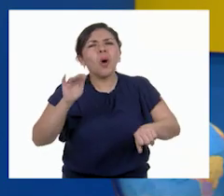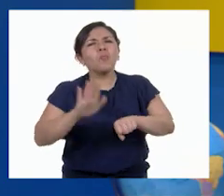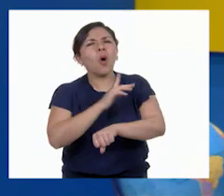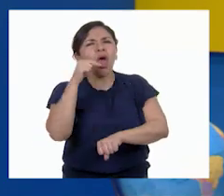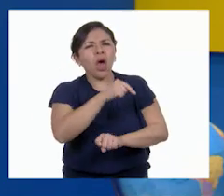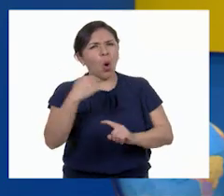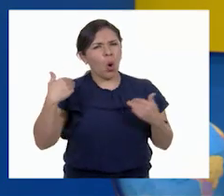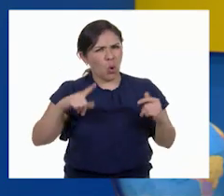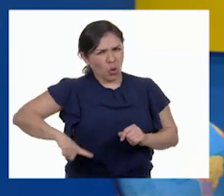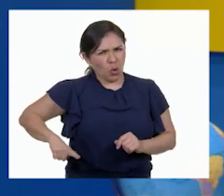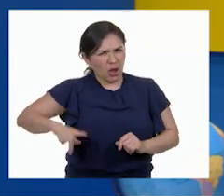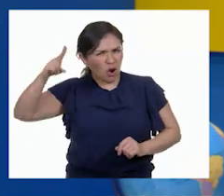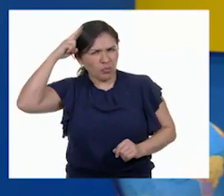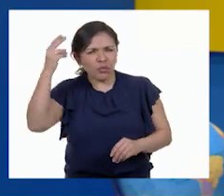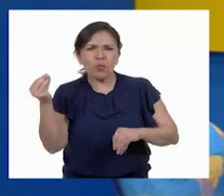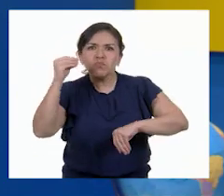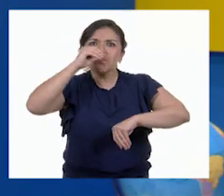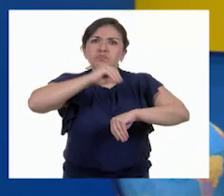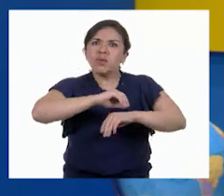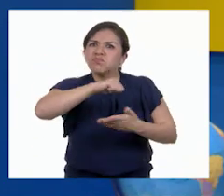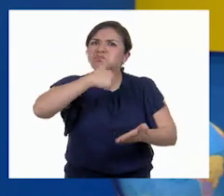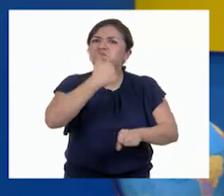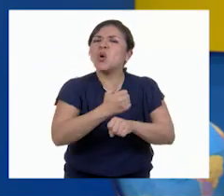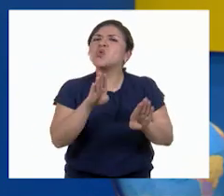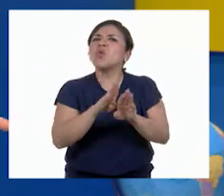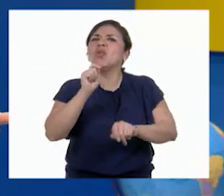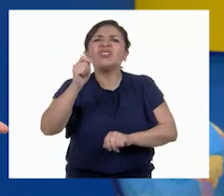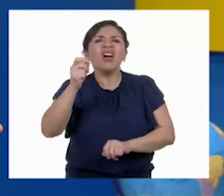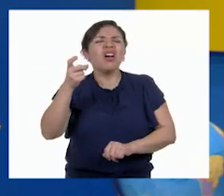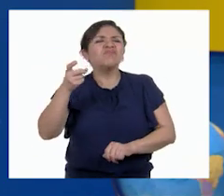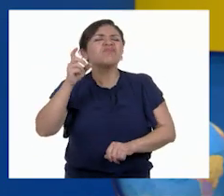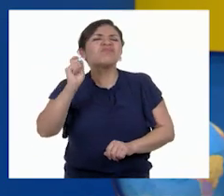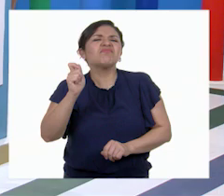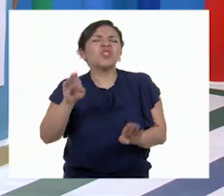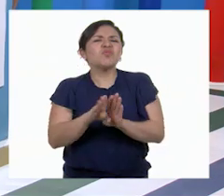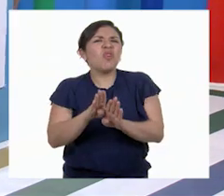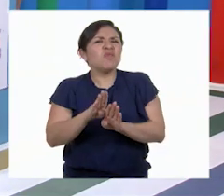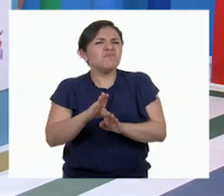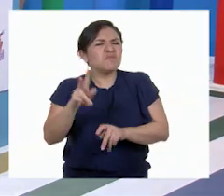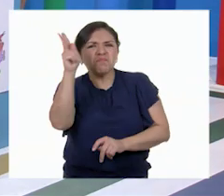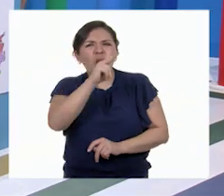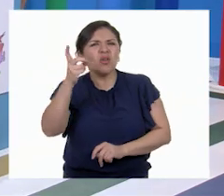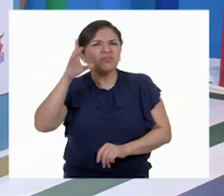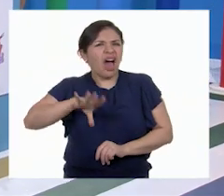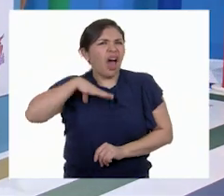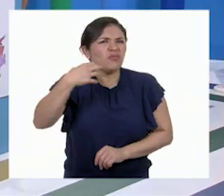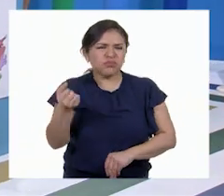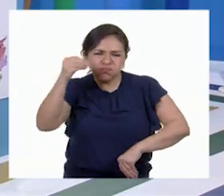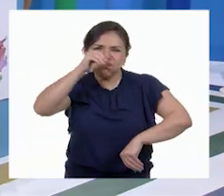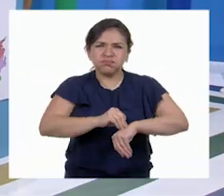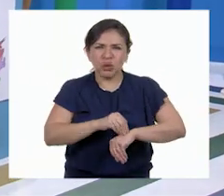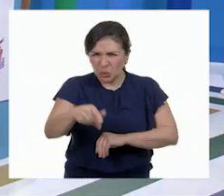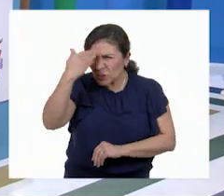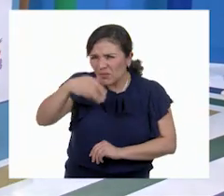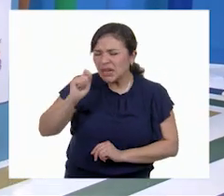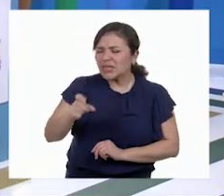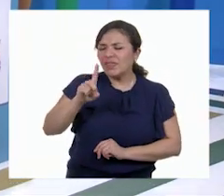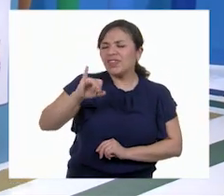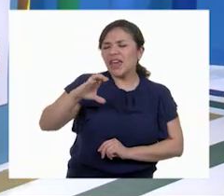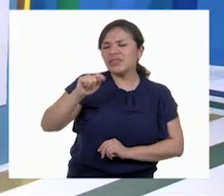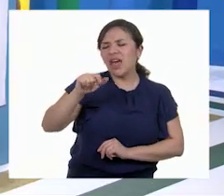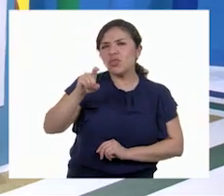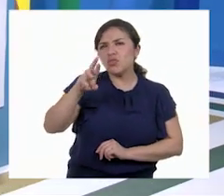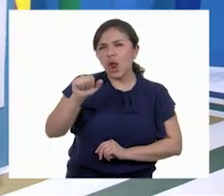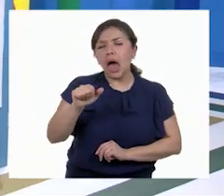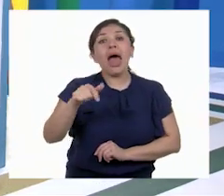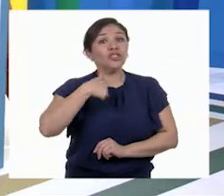Porfirio Díaz se fue consolidando como una dictadura. ¿Ustedes saben qué es una dictadura? Sí, yo sí, maestra.